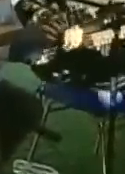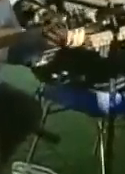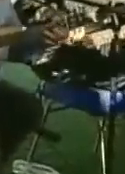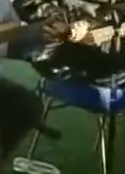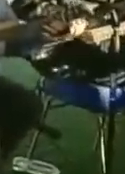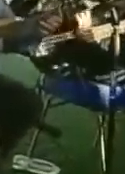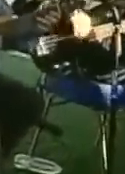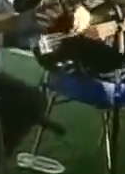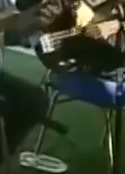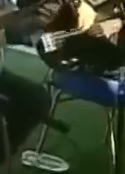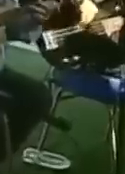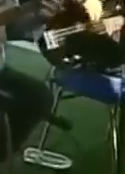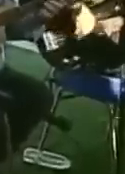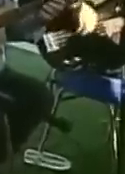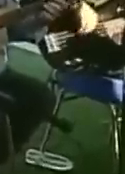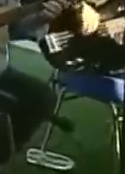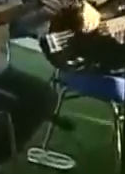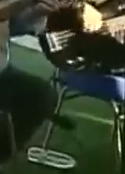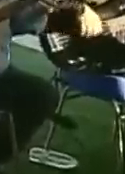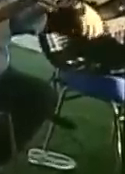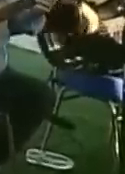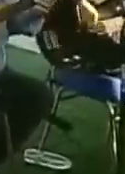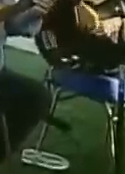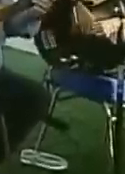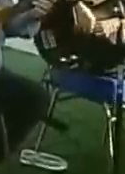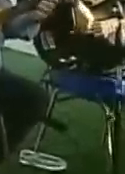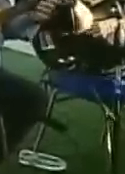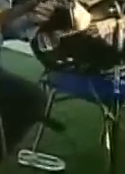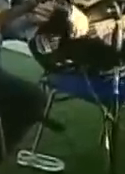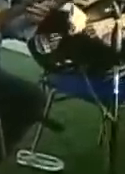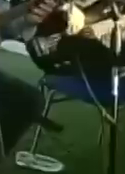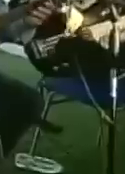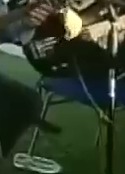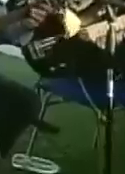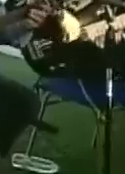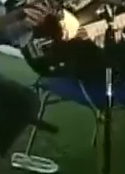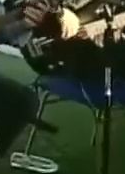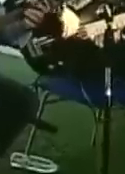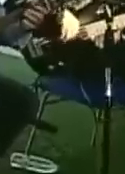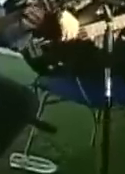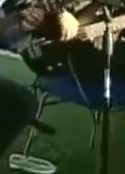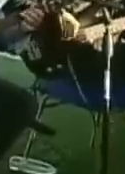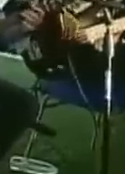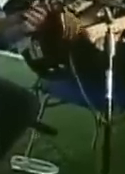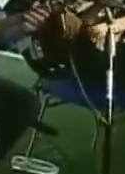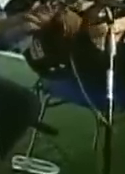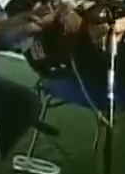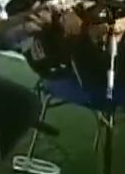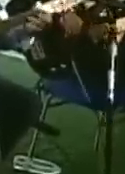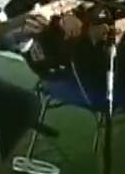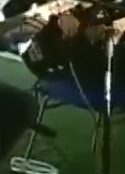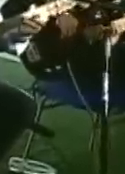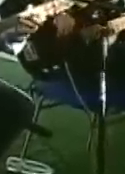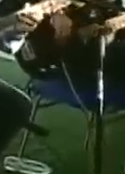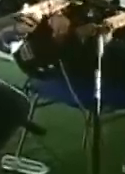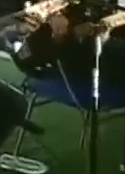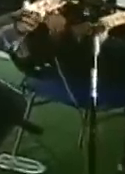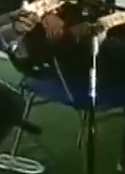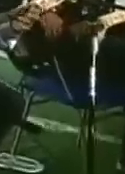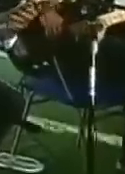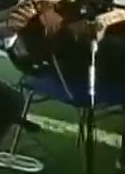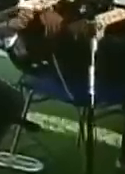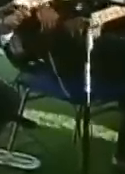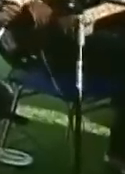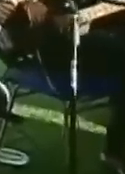Tocando y bailando al joropo tramao, voy de costa en costa sin quedarme clavo, tocando maracas